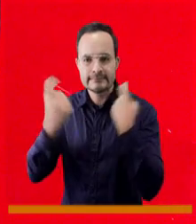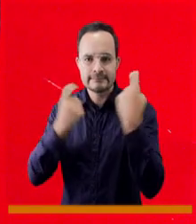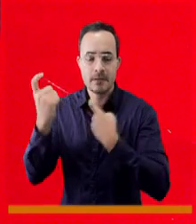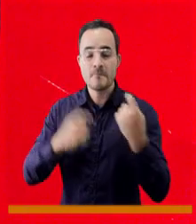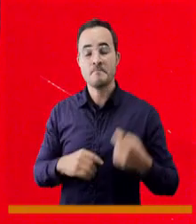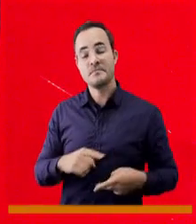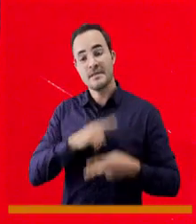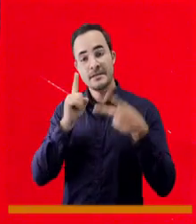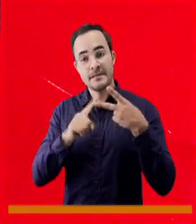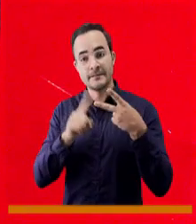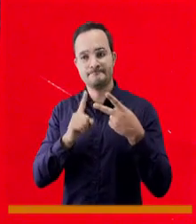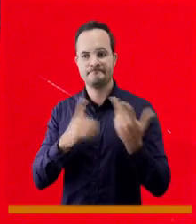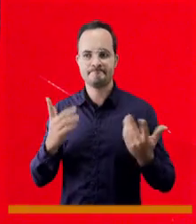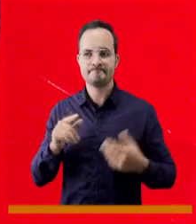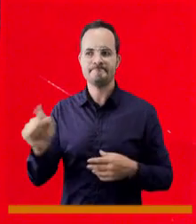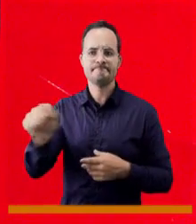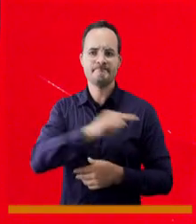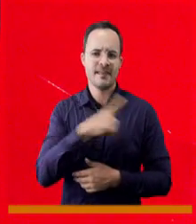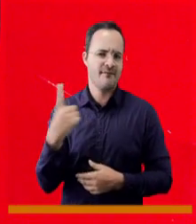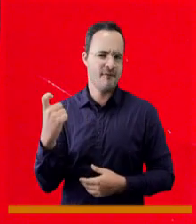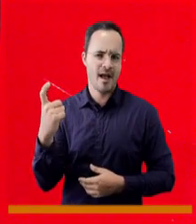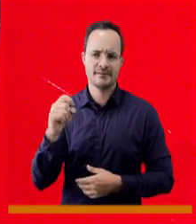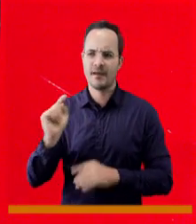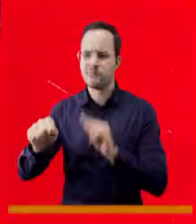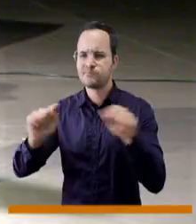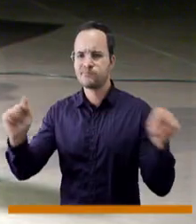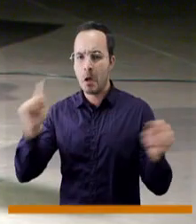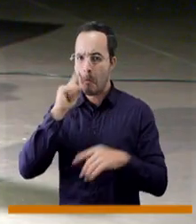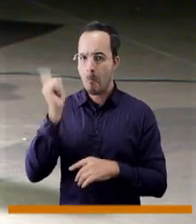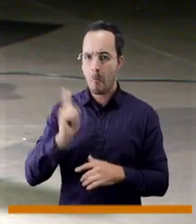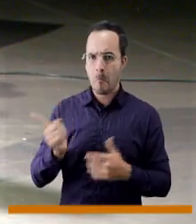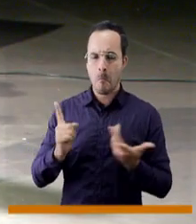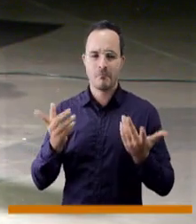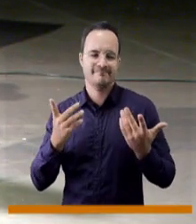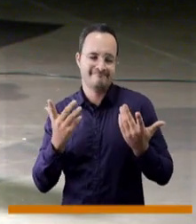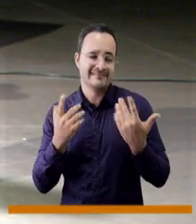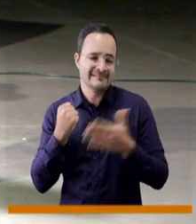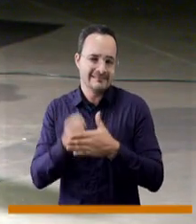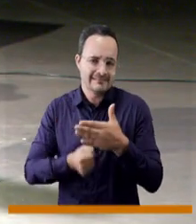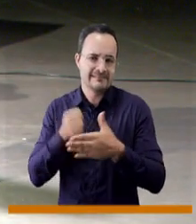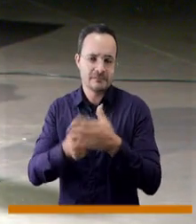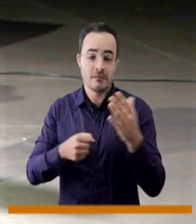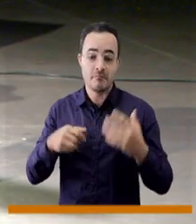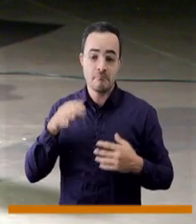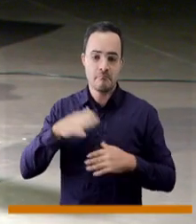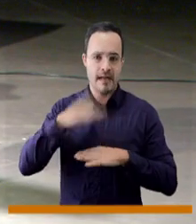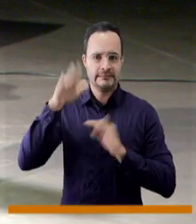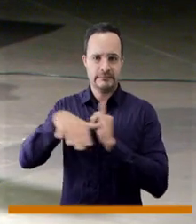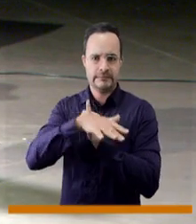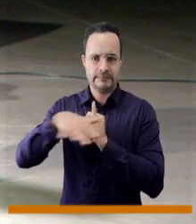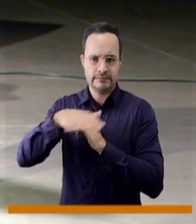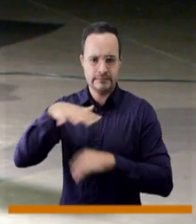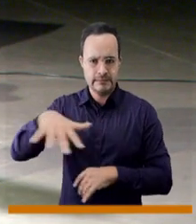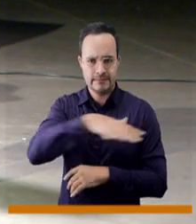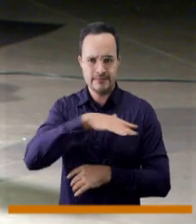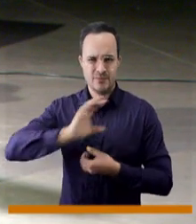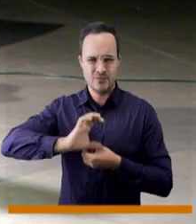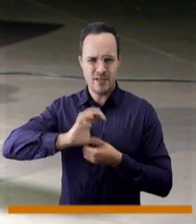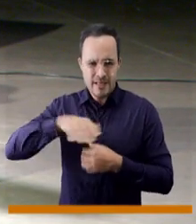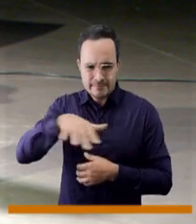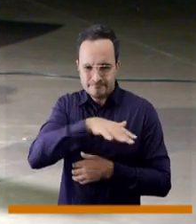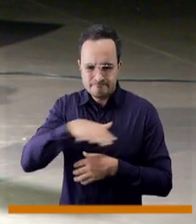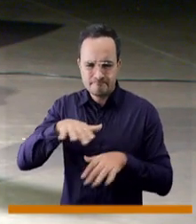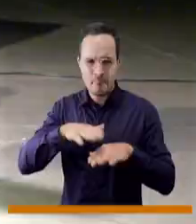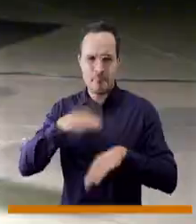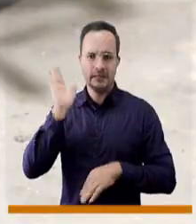pueda llegar como a más lugares, ¿cierto? Porque todavía es muy del área metropolitana, muy de aquí de la ciudad, pero tenemos